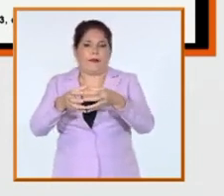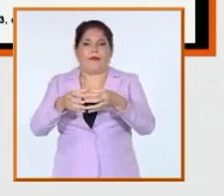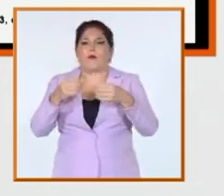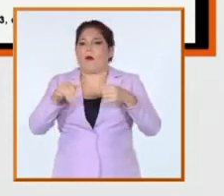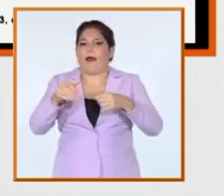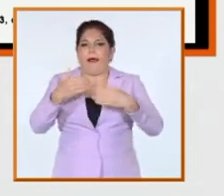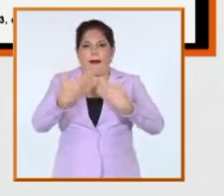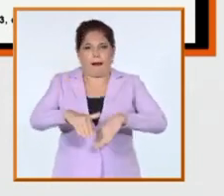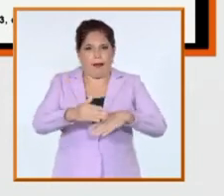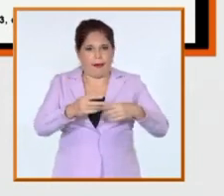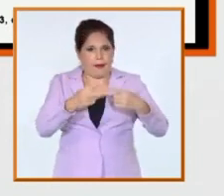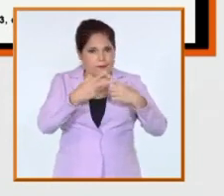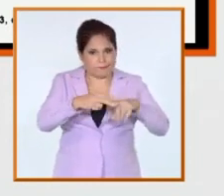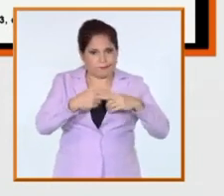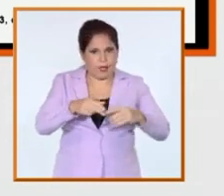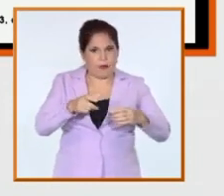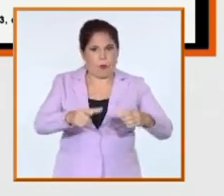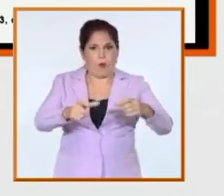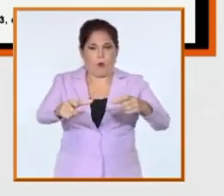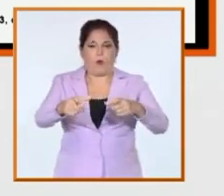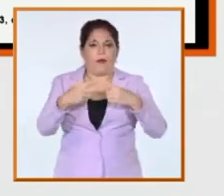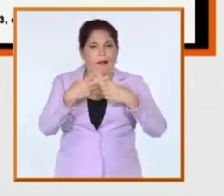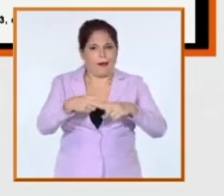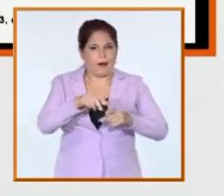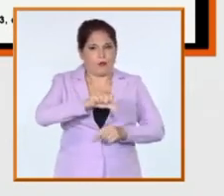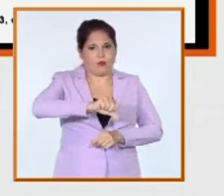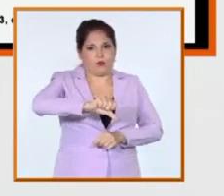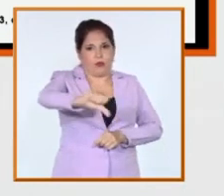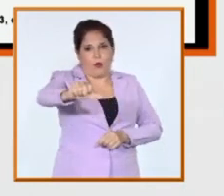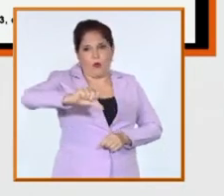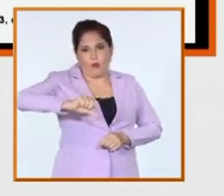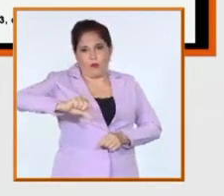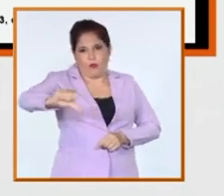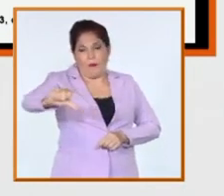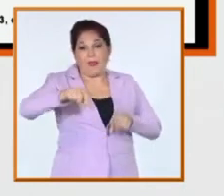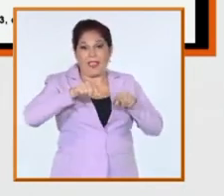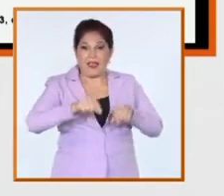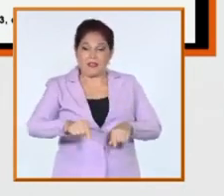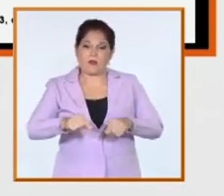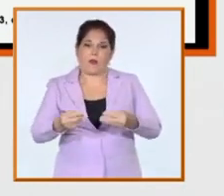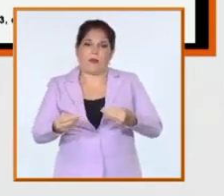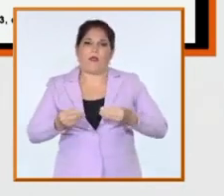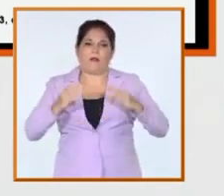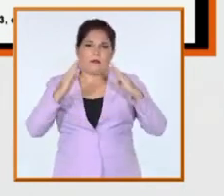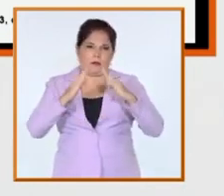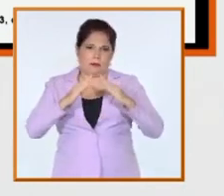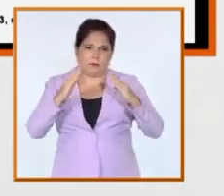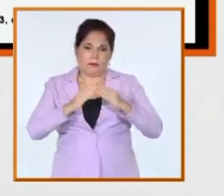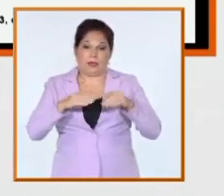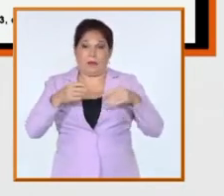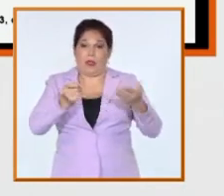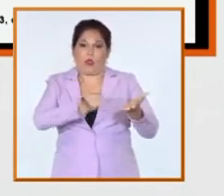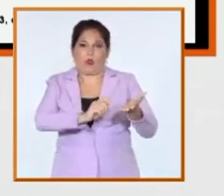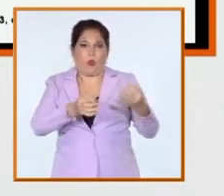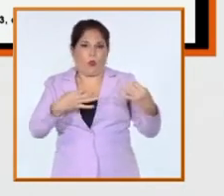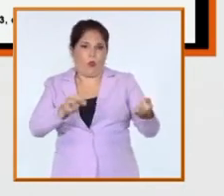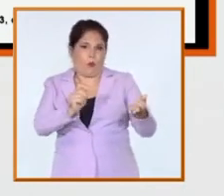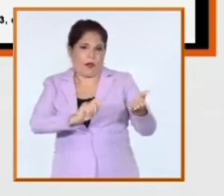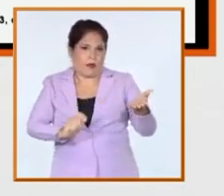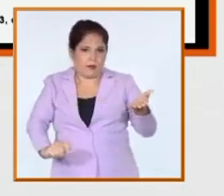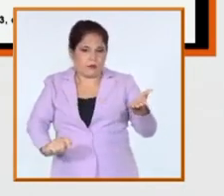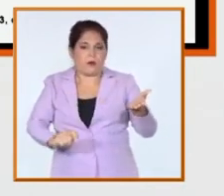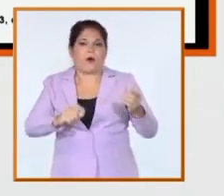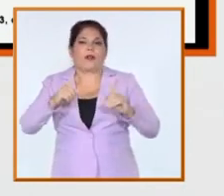Urbanización desde todo lo que tiene que ver con el desarrollo de la vivienda hasta la documentación técnica de la vivienda